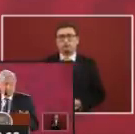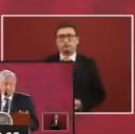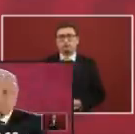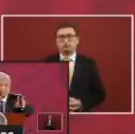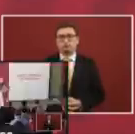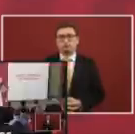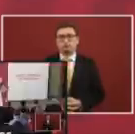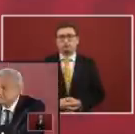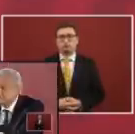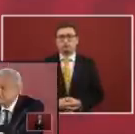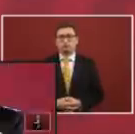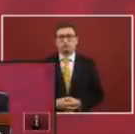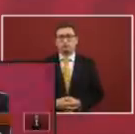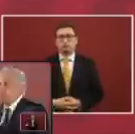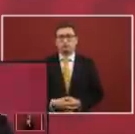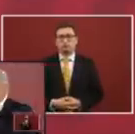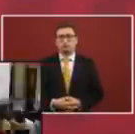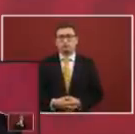de